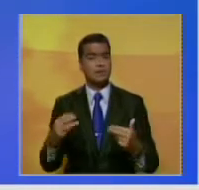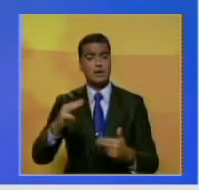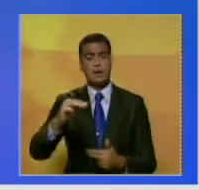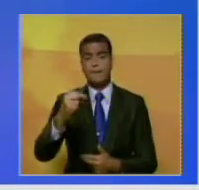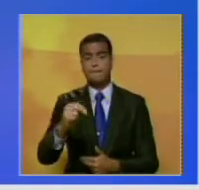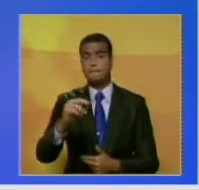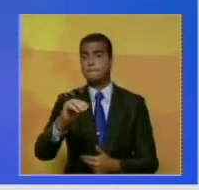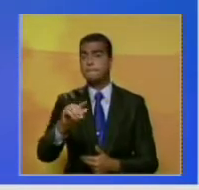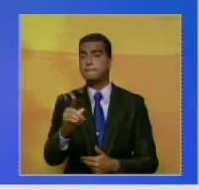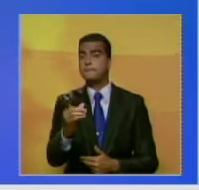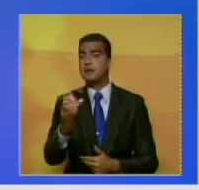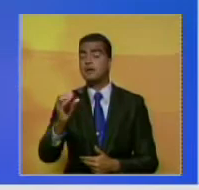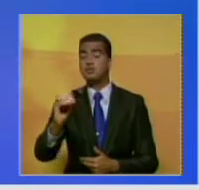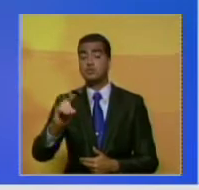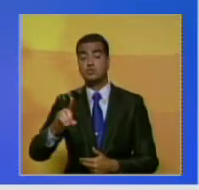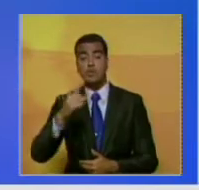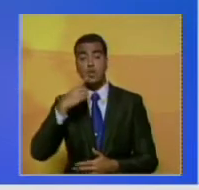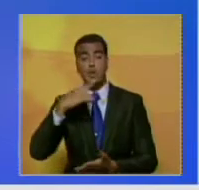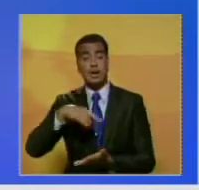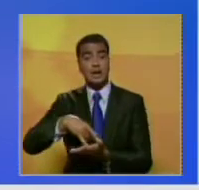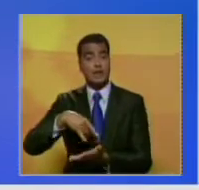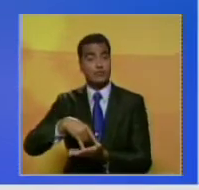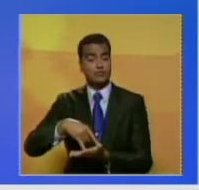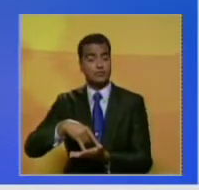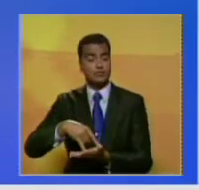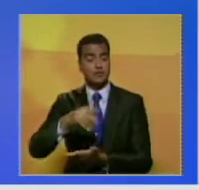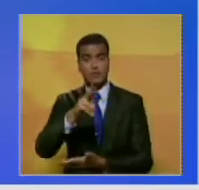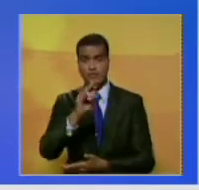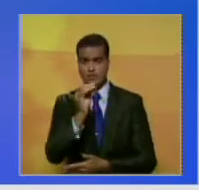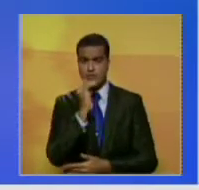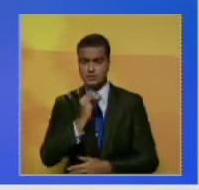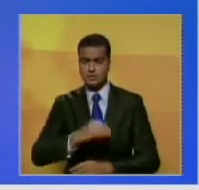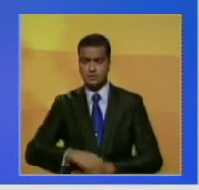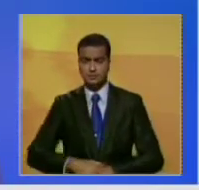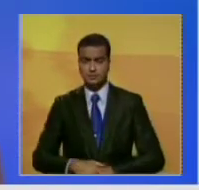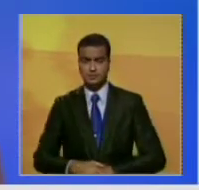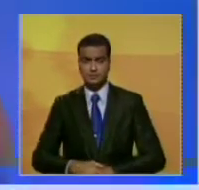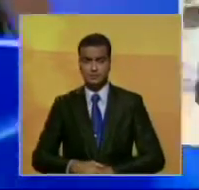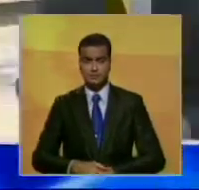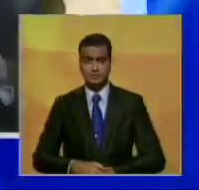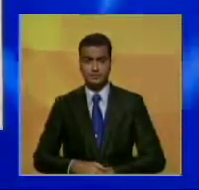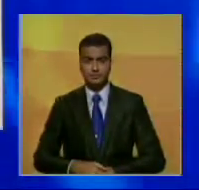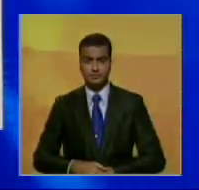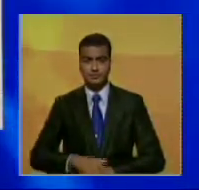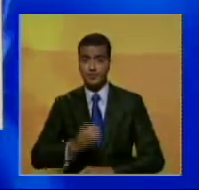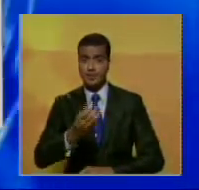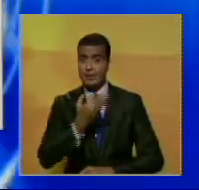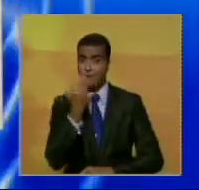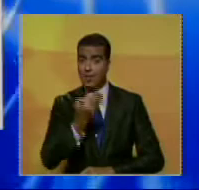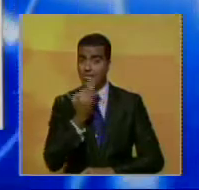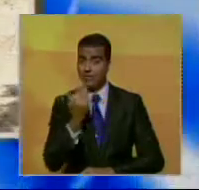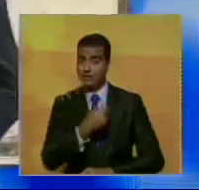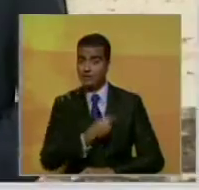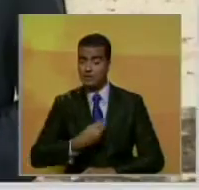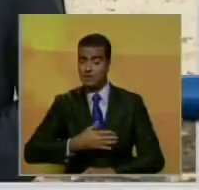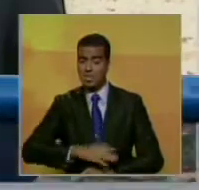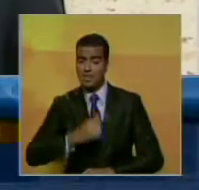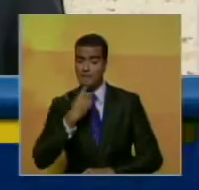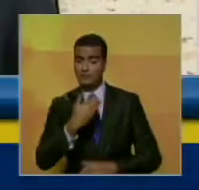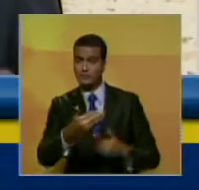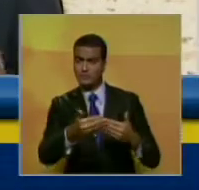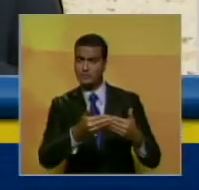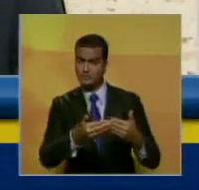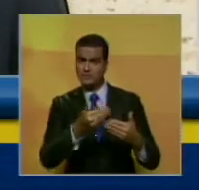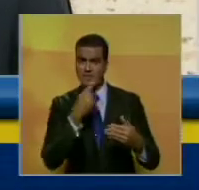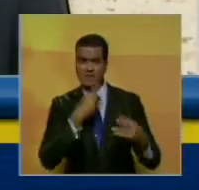Mañongo del municipio de Naguanagua del estado Carabobo. Randolfo Blanco nos tiene la información. Buenas tardes amigos, nos encontramos en las inmediaciones